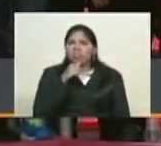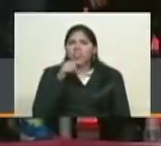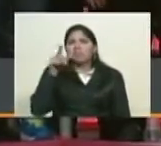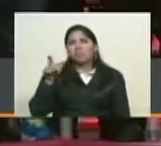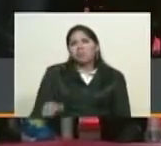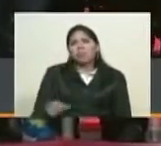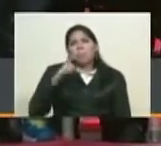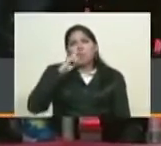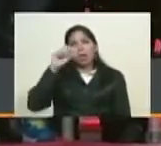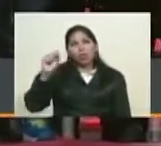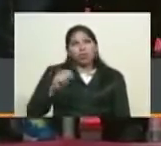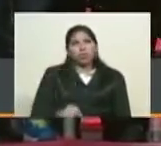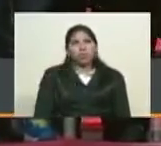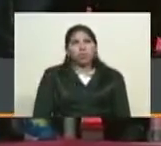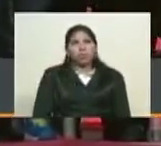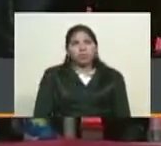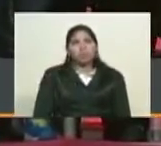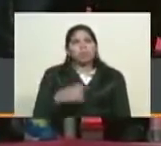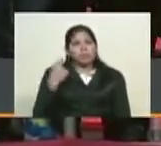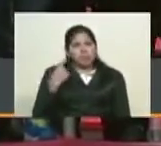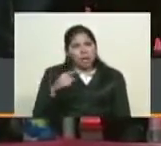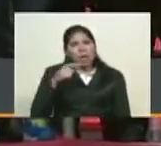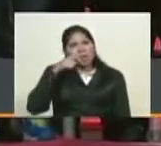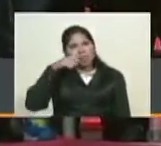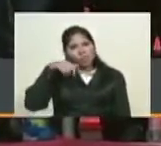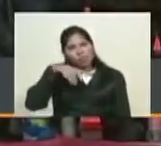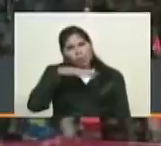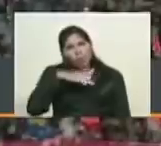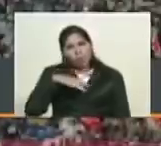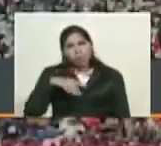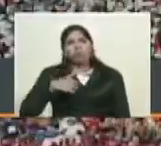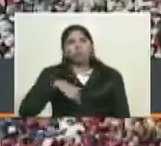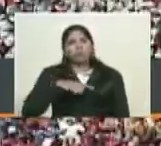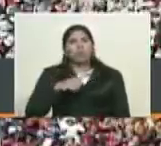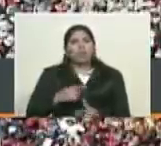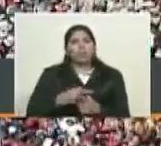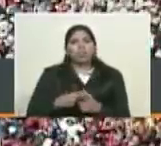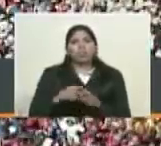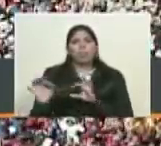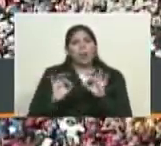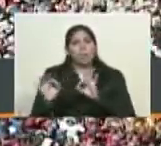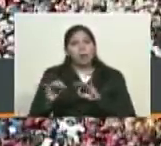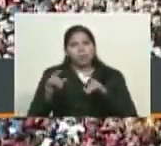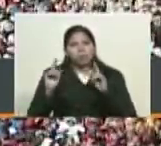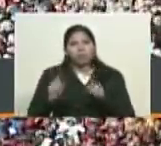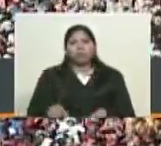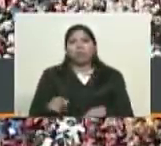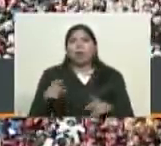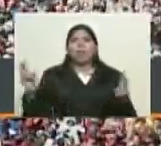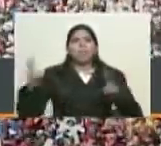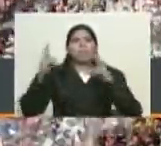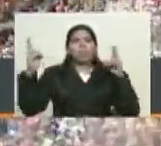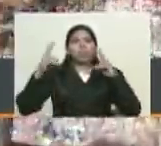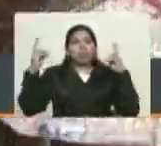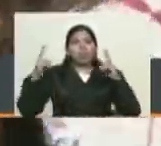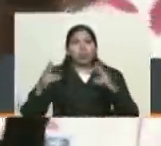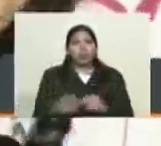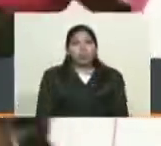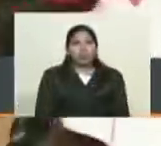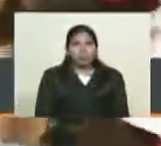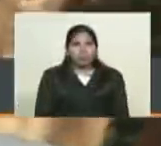Moro, y tenemos pueblo. Preparémonos, pues, para una gran victoria en el escenario que nos toque